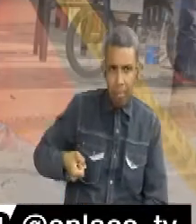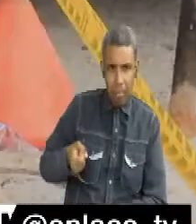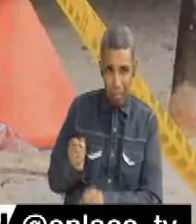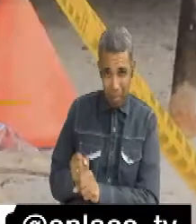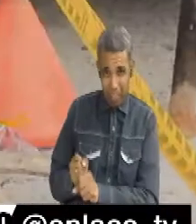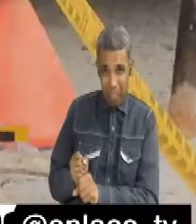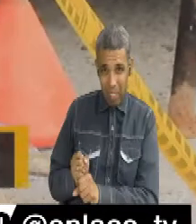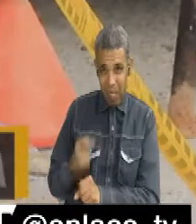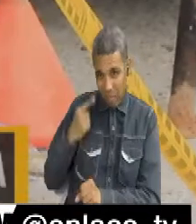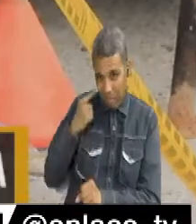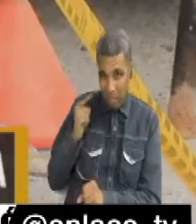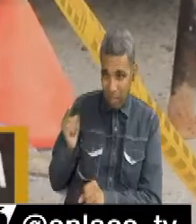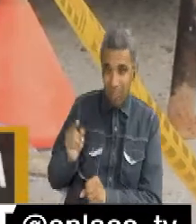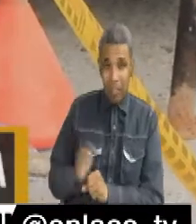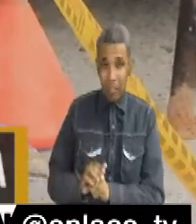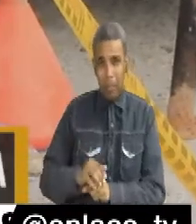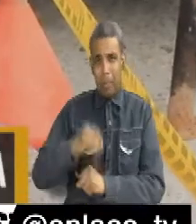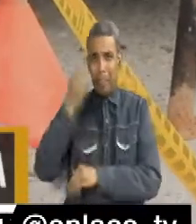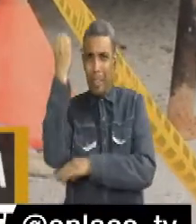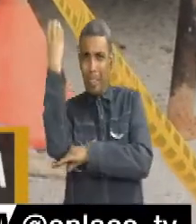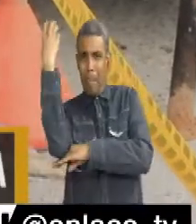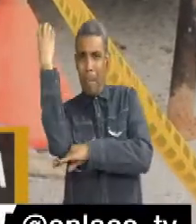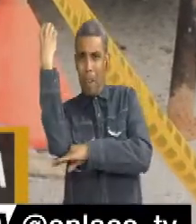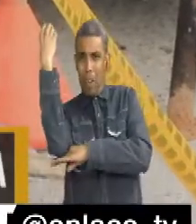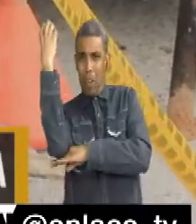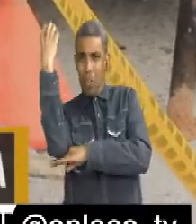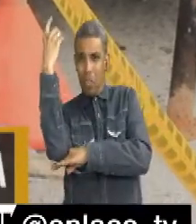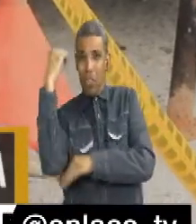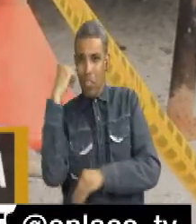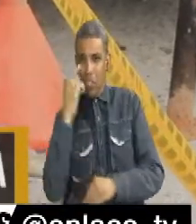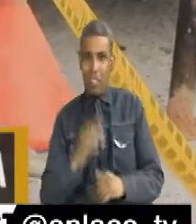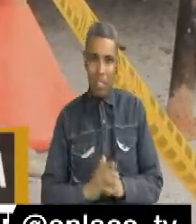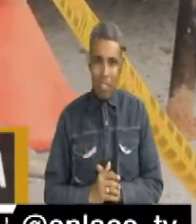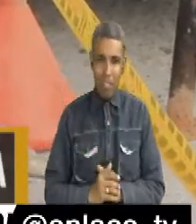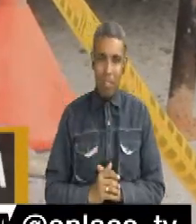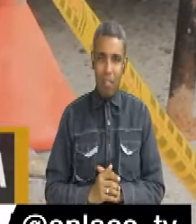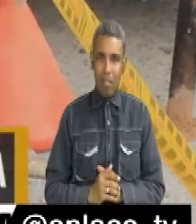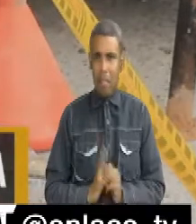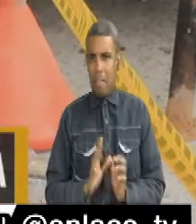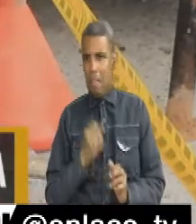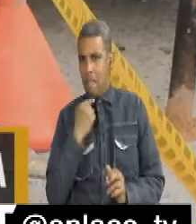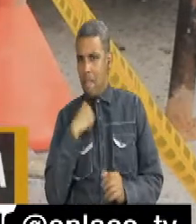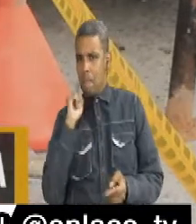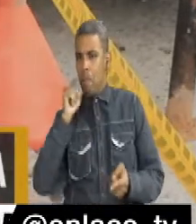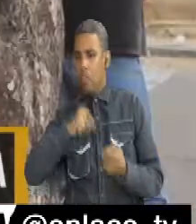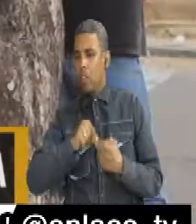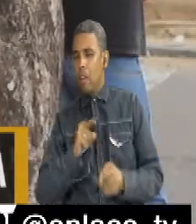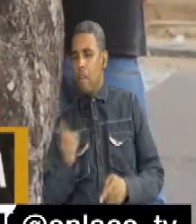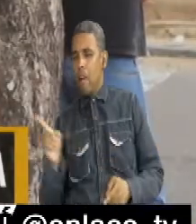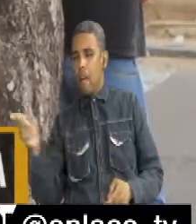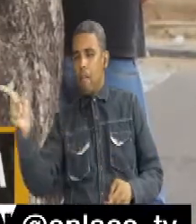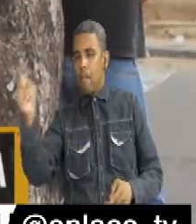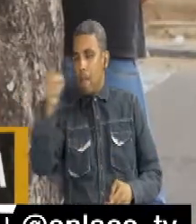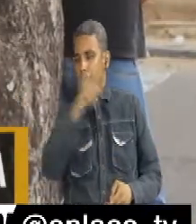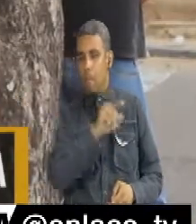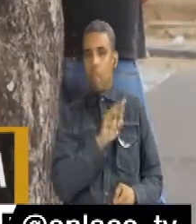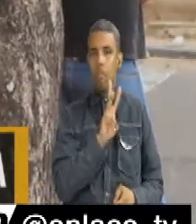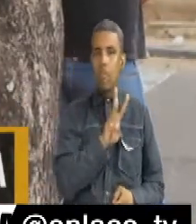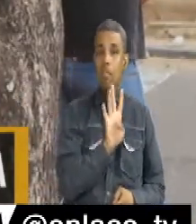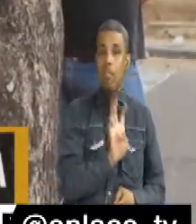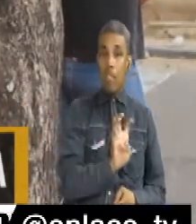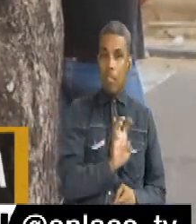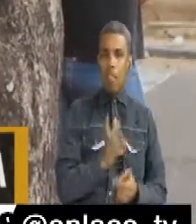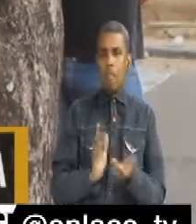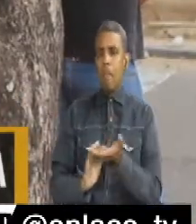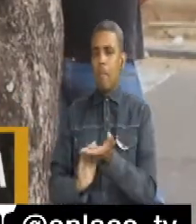ciudad, comenzaron en forma los trabajos en la primera de las 39 intersecciones semafóricas existentes que serán intervenidas. Con